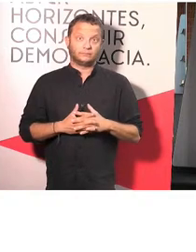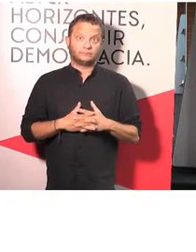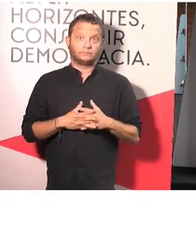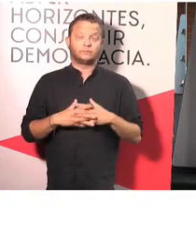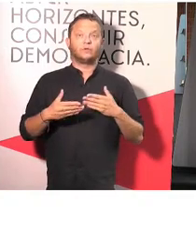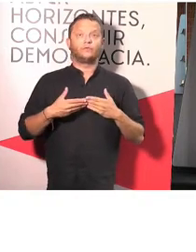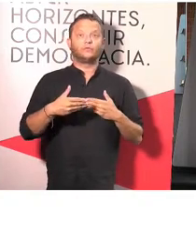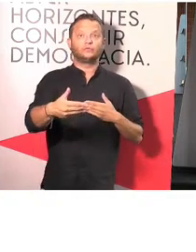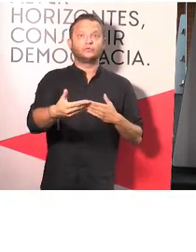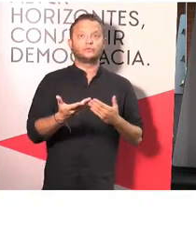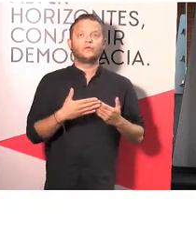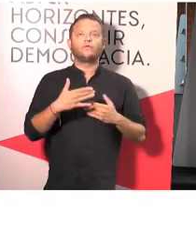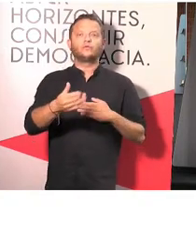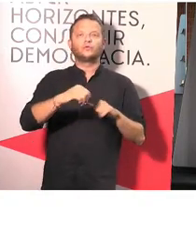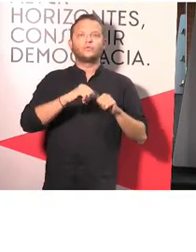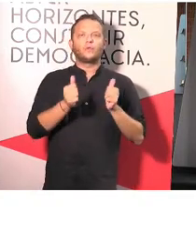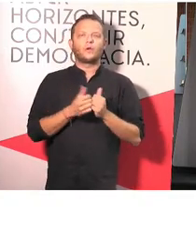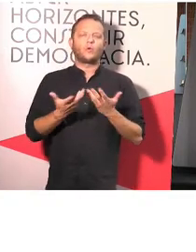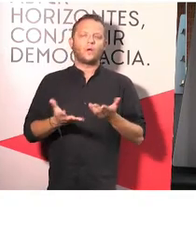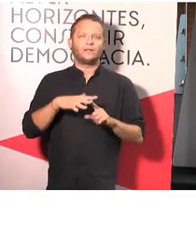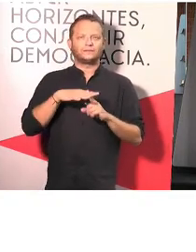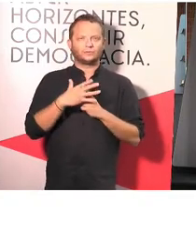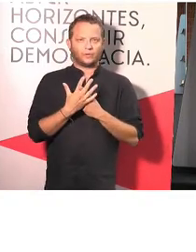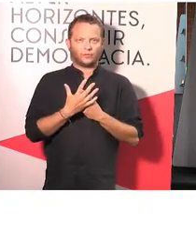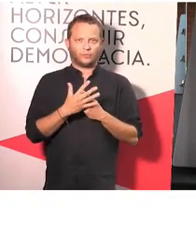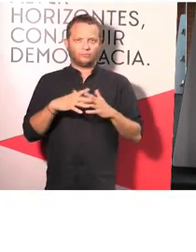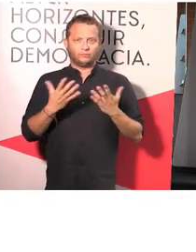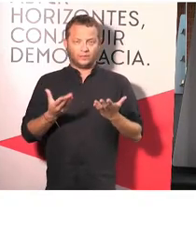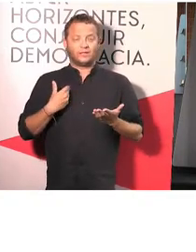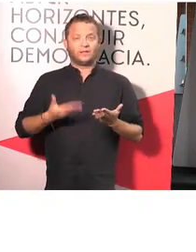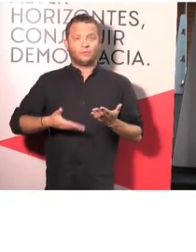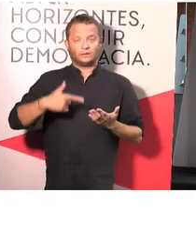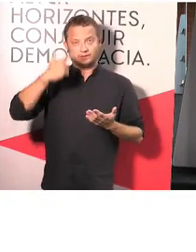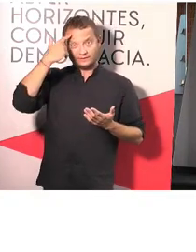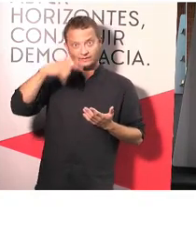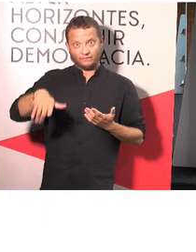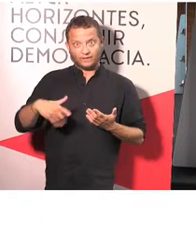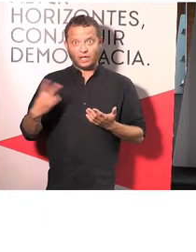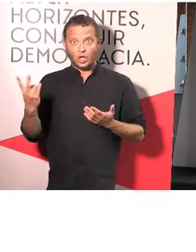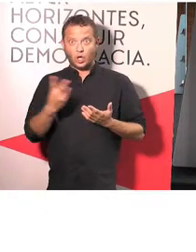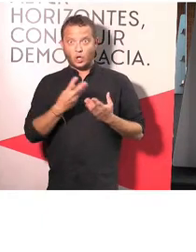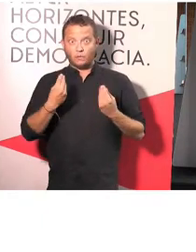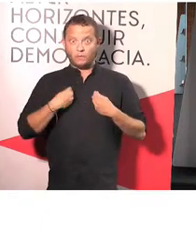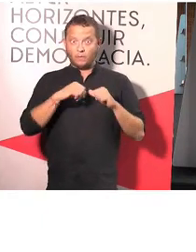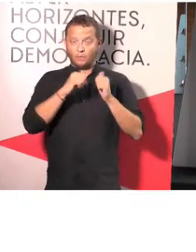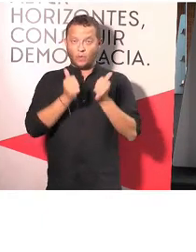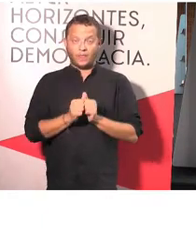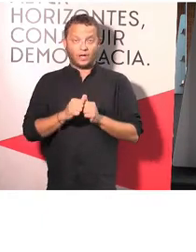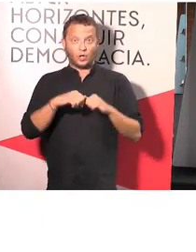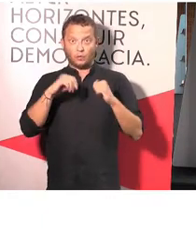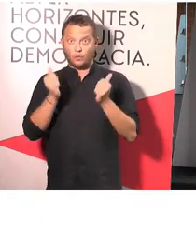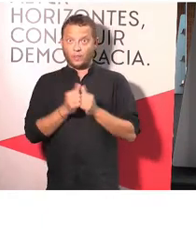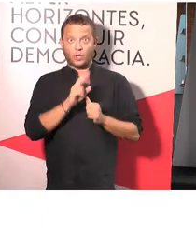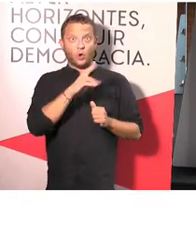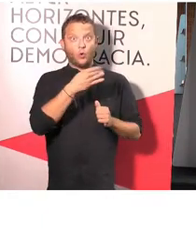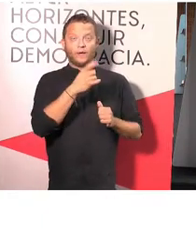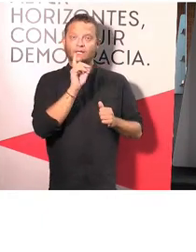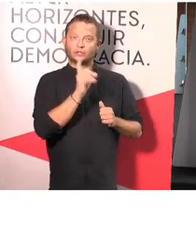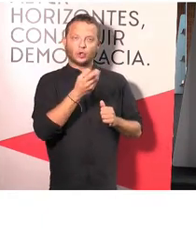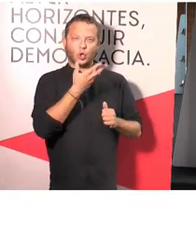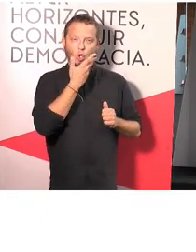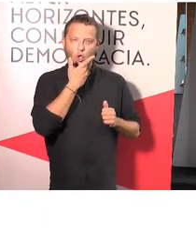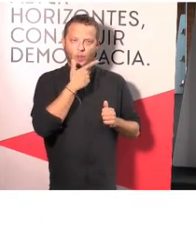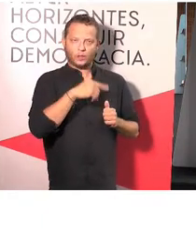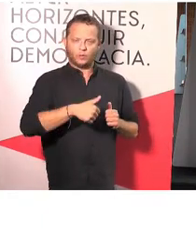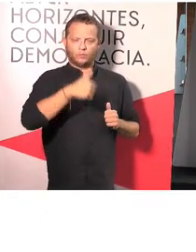2020-2030. El futuro de estos modelos, ¿no?, ¿cuál es la situación? Como digo, es importante tener en cuenta que cohabitan varios modelos, no solamente está el modelo de Uber, aunque sea el más